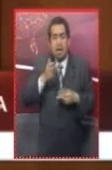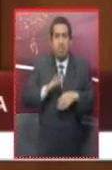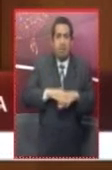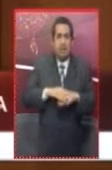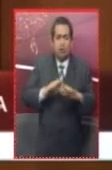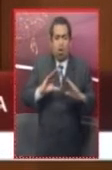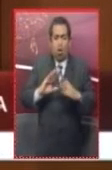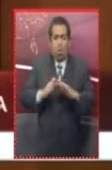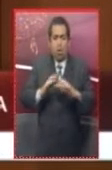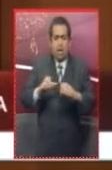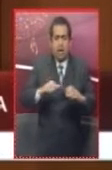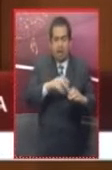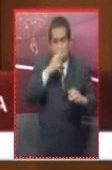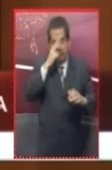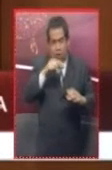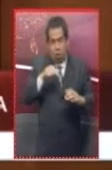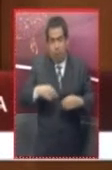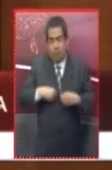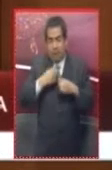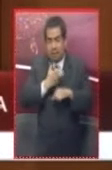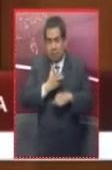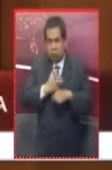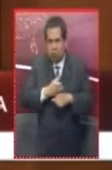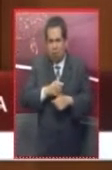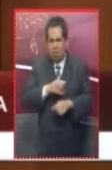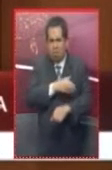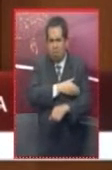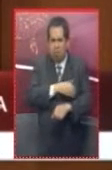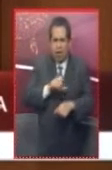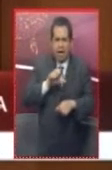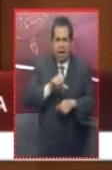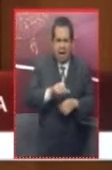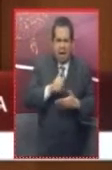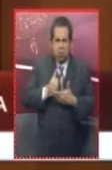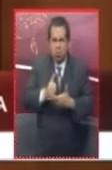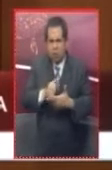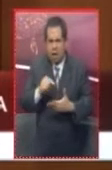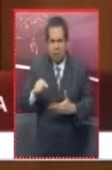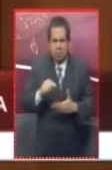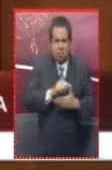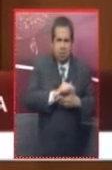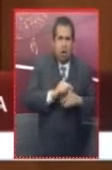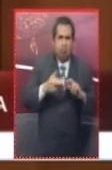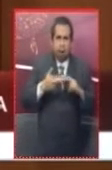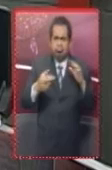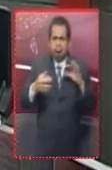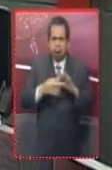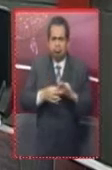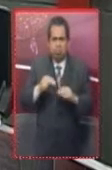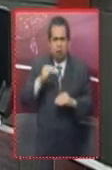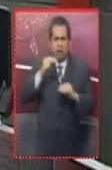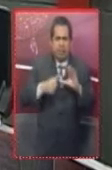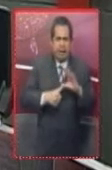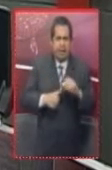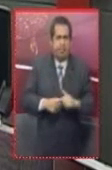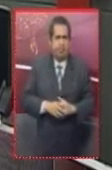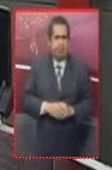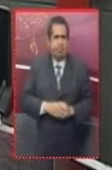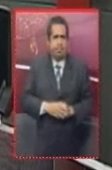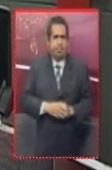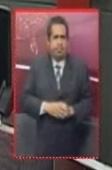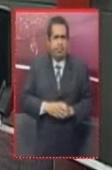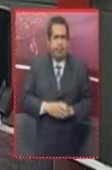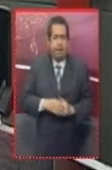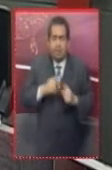empoderamiento de las comunidades mexicanas y el cierre de brechas con la sociedad norteamericana. Bueno, y luego de la fundamentación